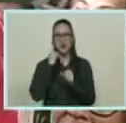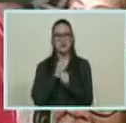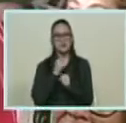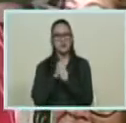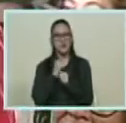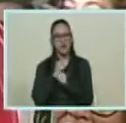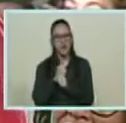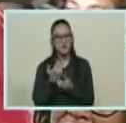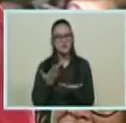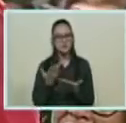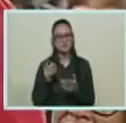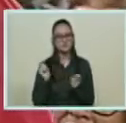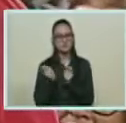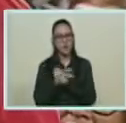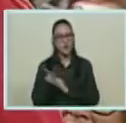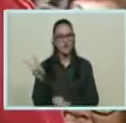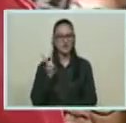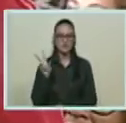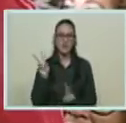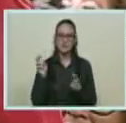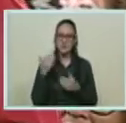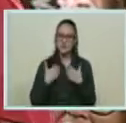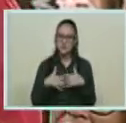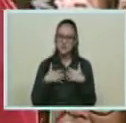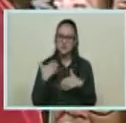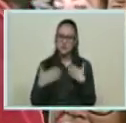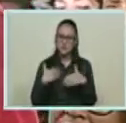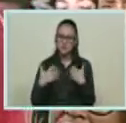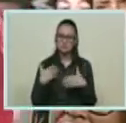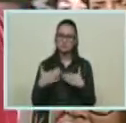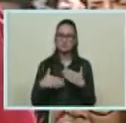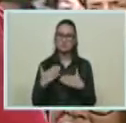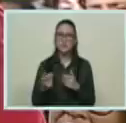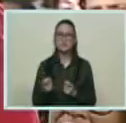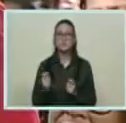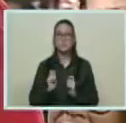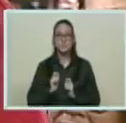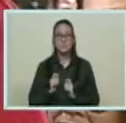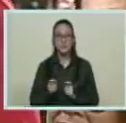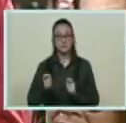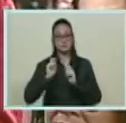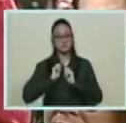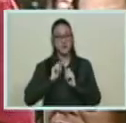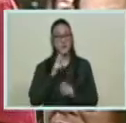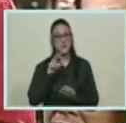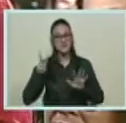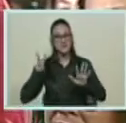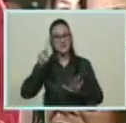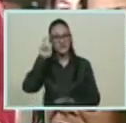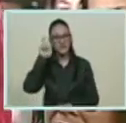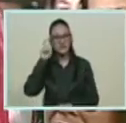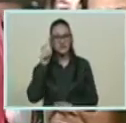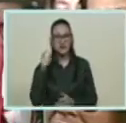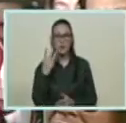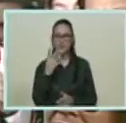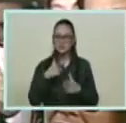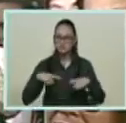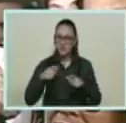la construcción de la Venezuela potencia en lo productivo. Nos ha asignado a usted hace 27 días también 4 espacios